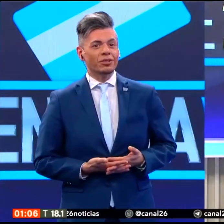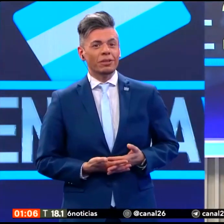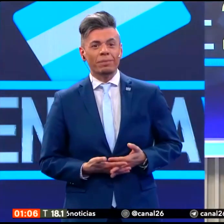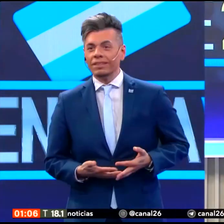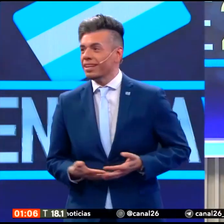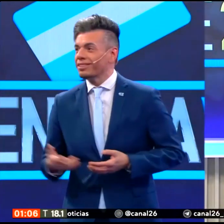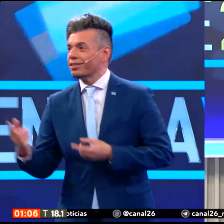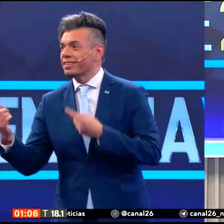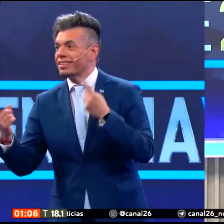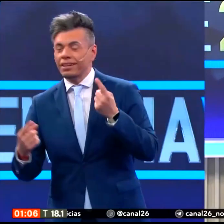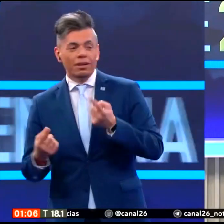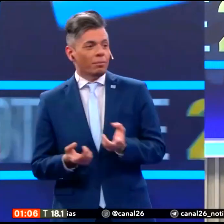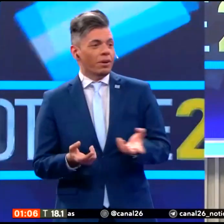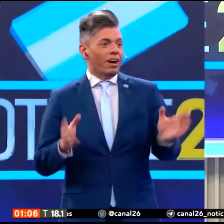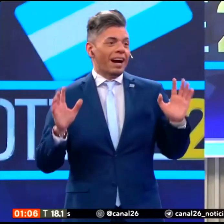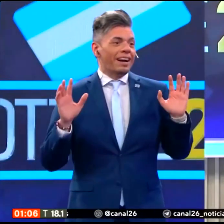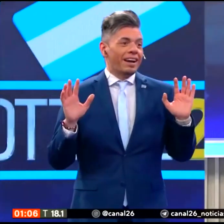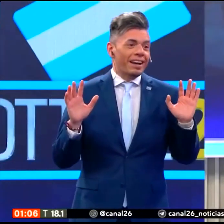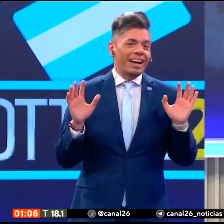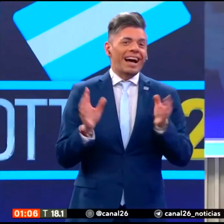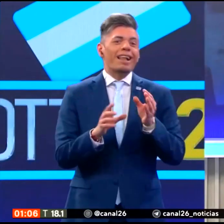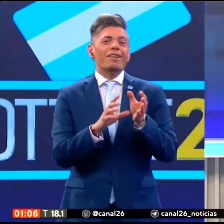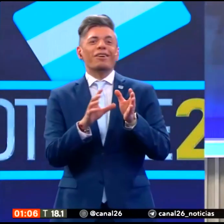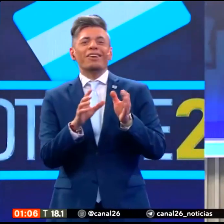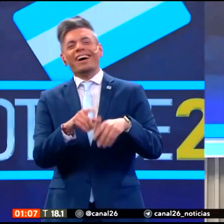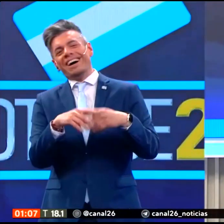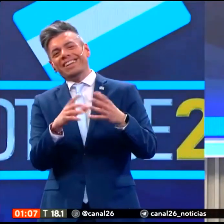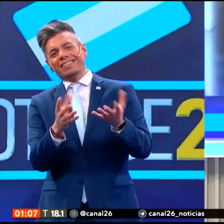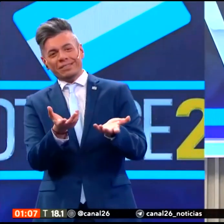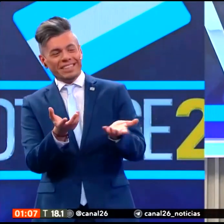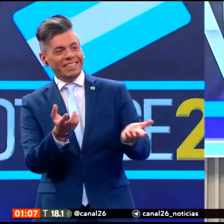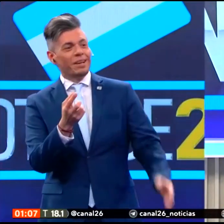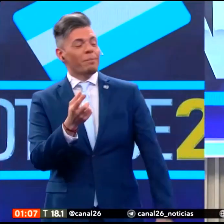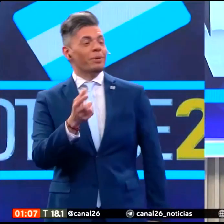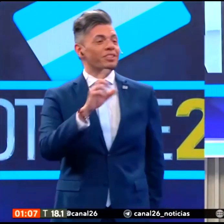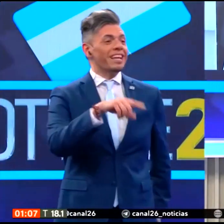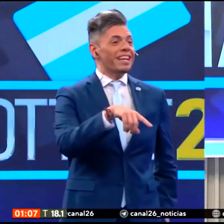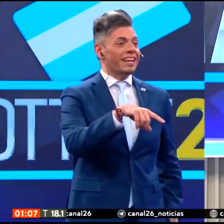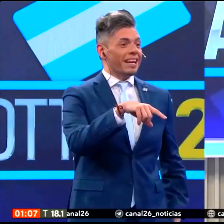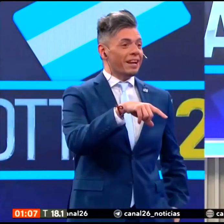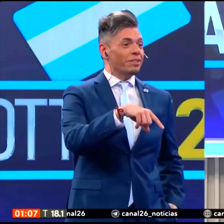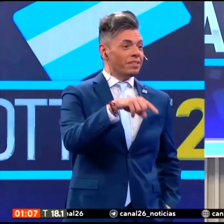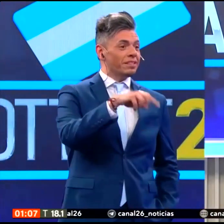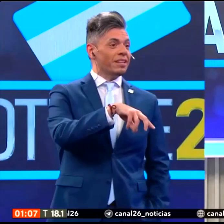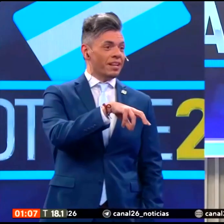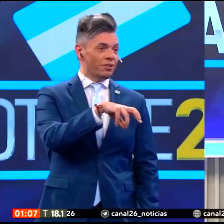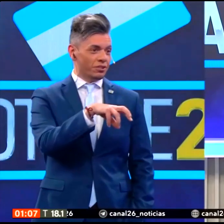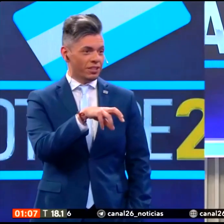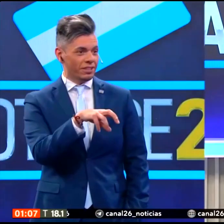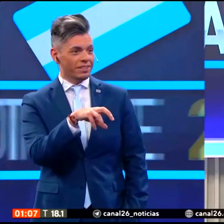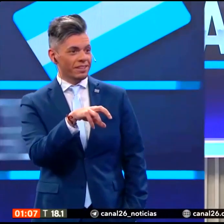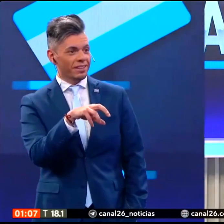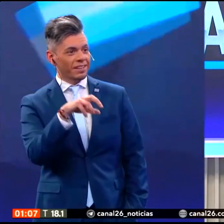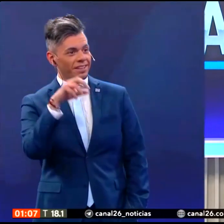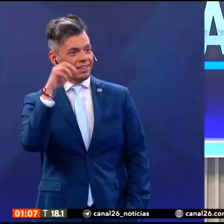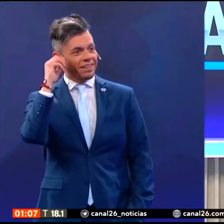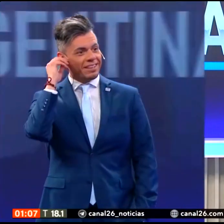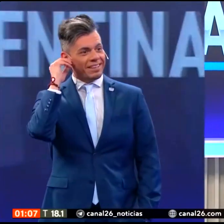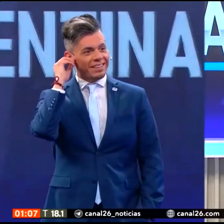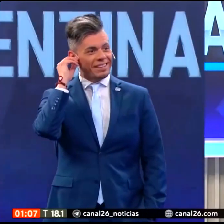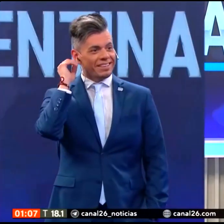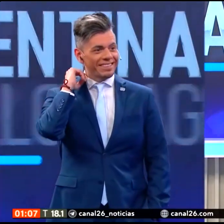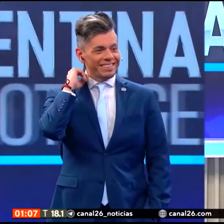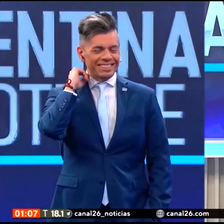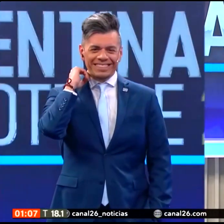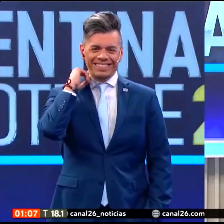decía, yo te inventé, yo te Bueno. Sí, te debo algo, mucho, la verdad. No, es cierto. Pero sí en Canal 26 y en la trasnoche. Es verdad, hemos